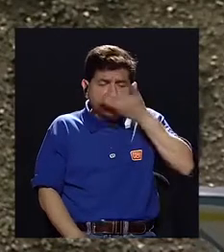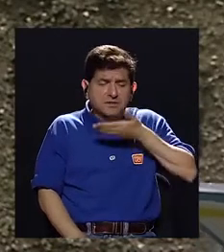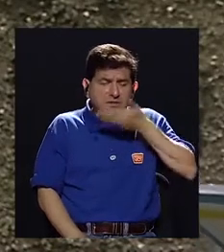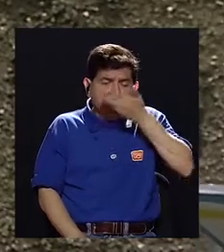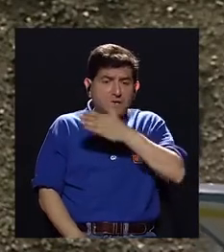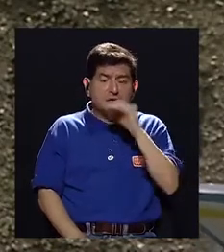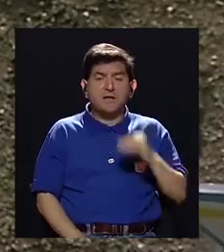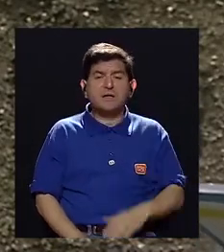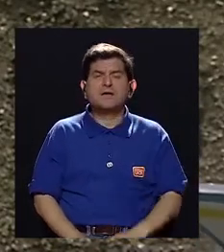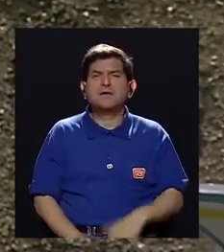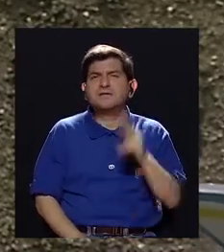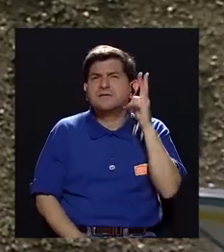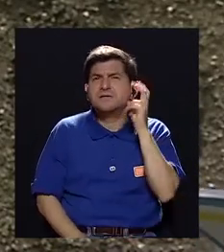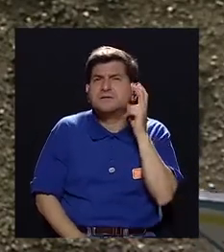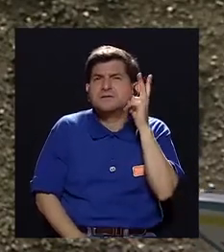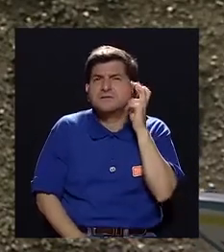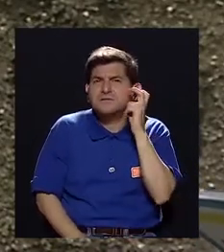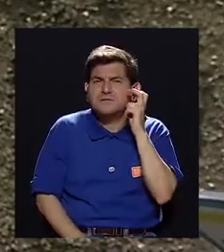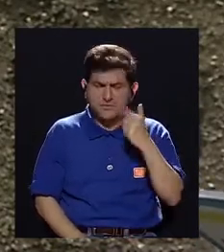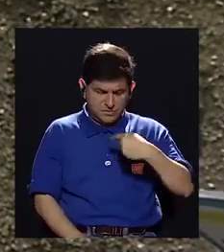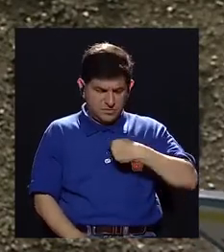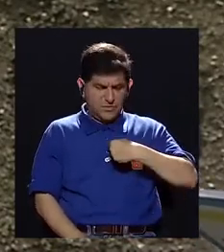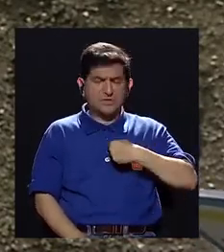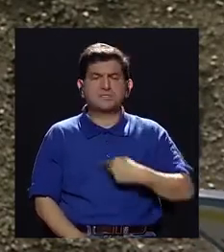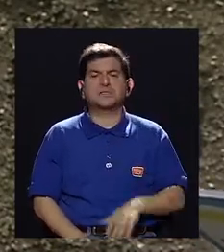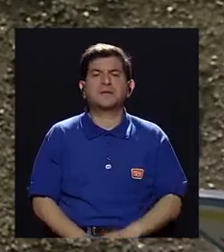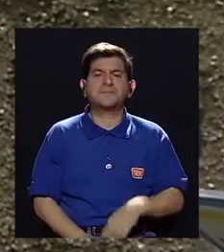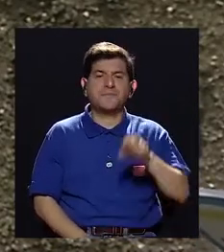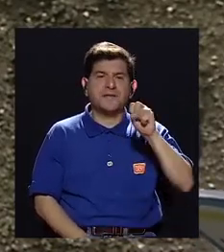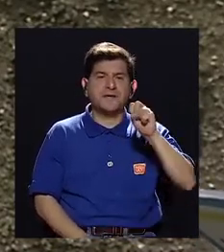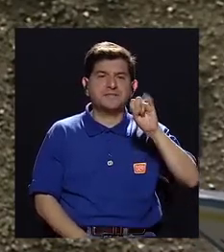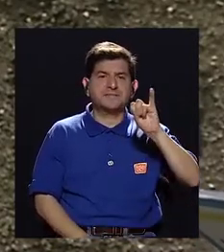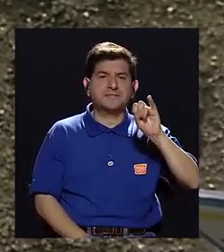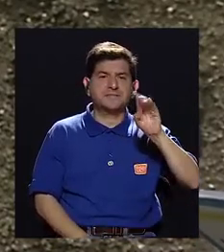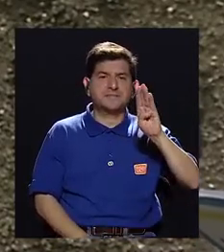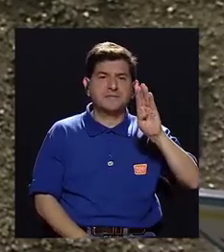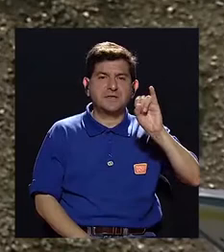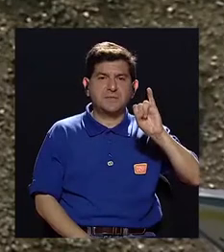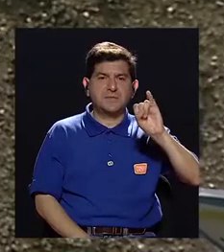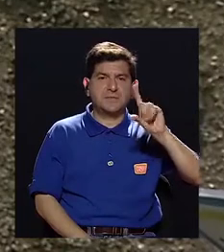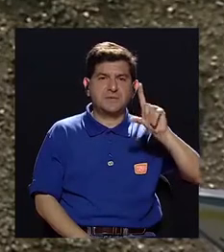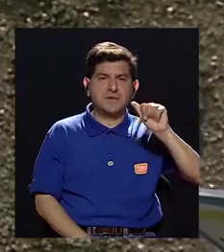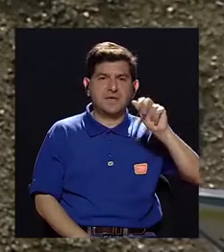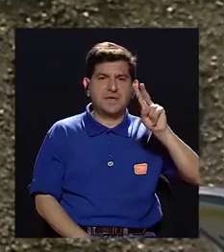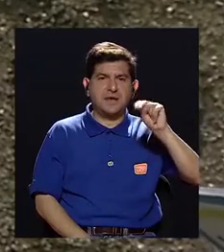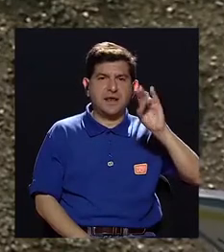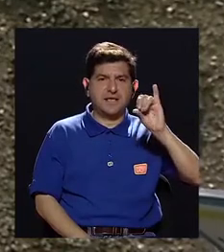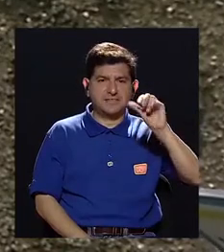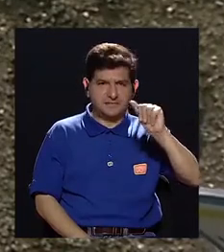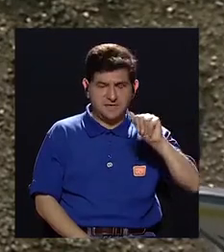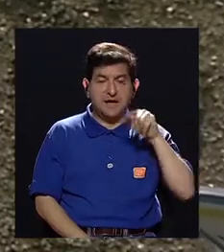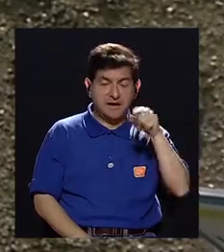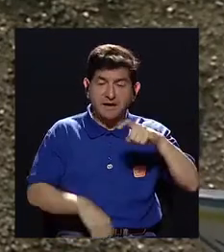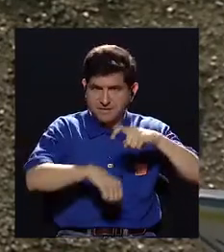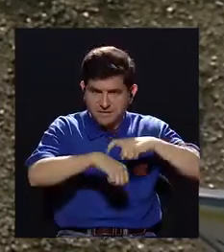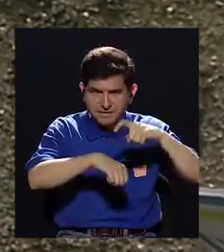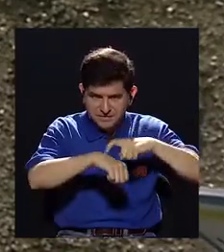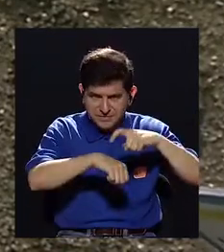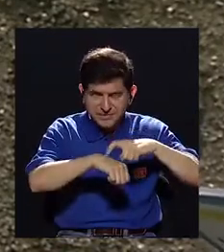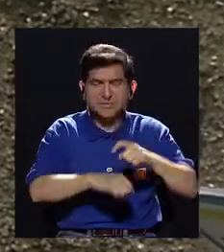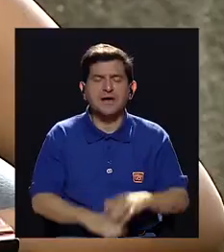y particularmente con un ruido que nosotros le llamamos sibilancias, que es como un pito silbido a la hora de respirar. Entonces,